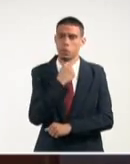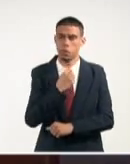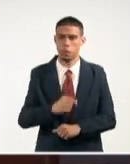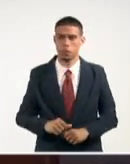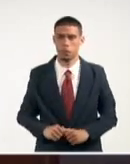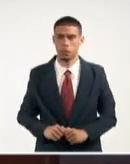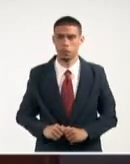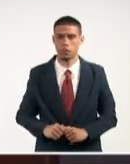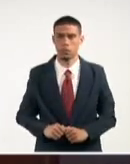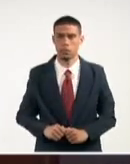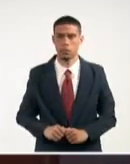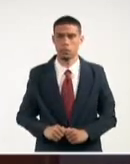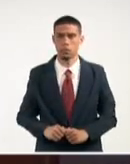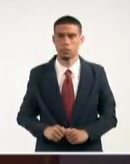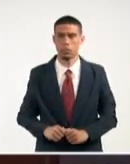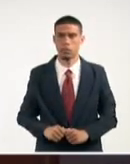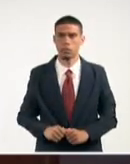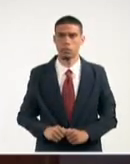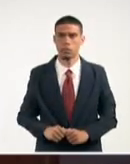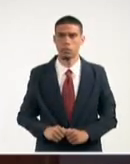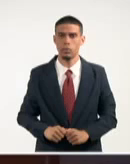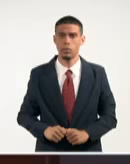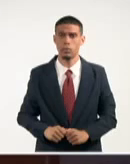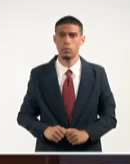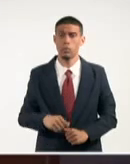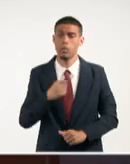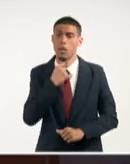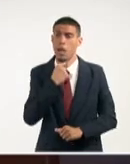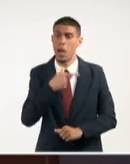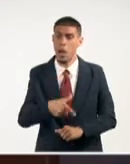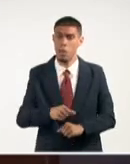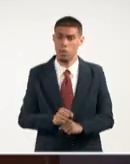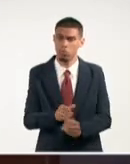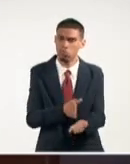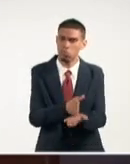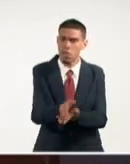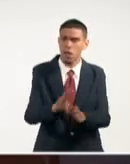Y mientras mayores sean las dificultades y los peligros,